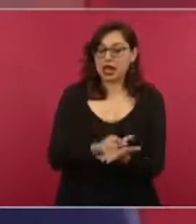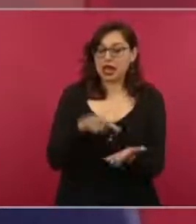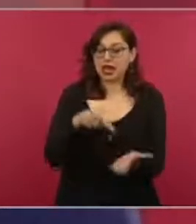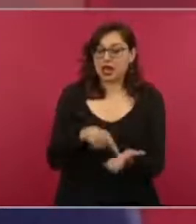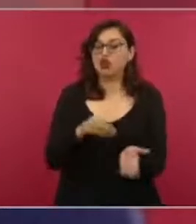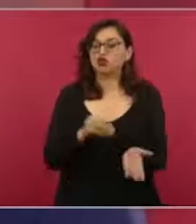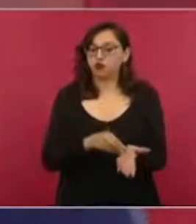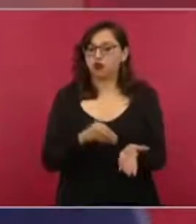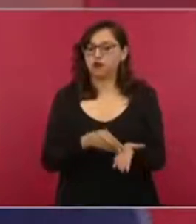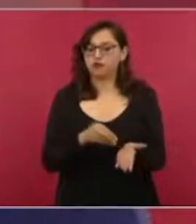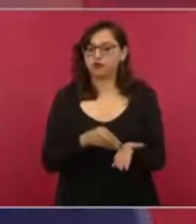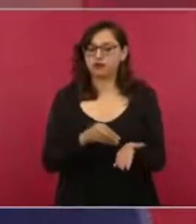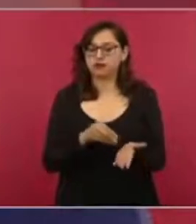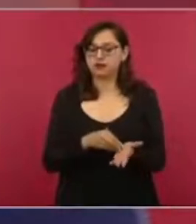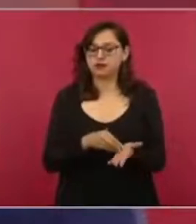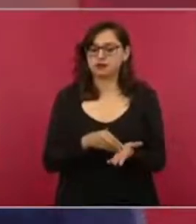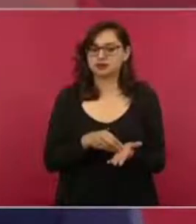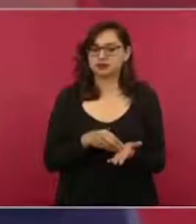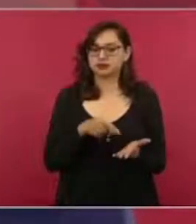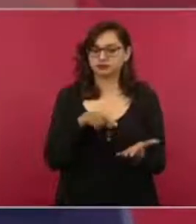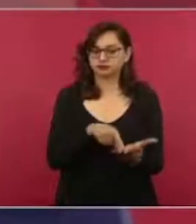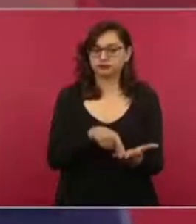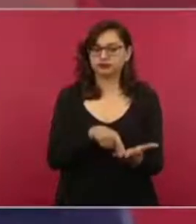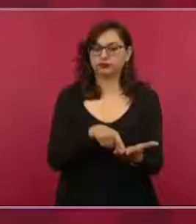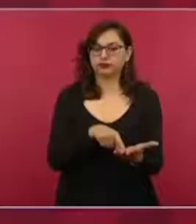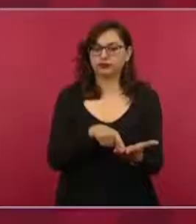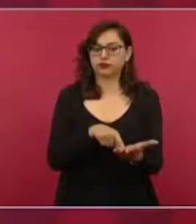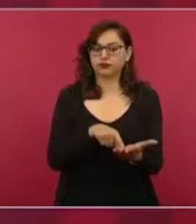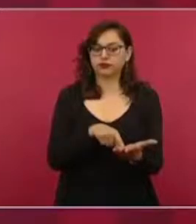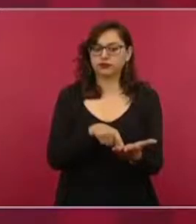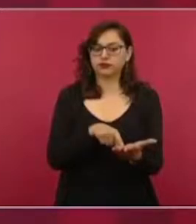constitucional, ese ordenamiento que es vigente,